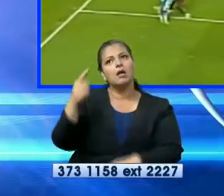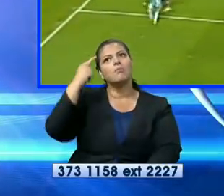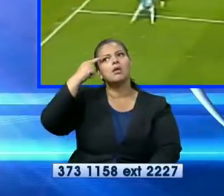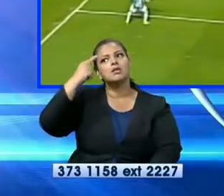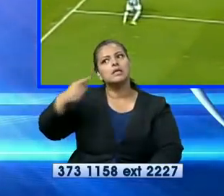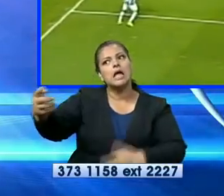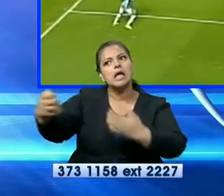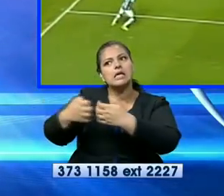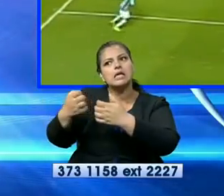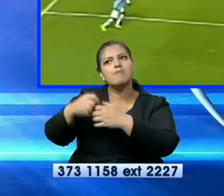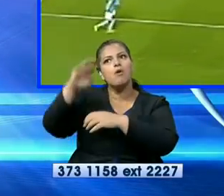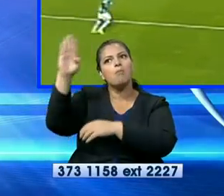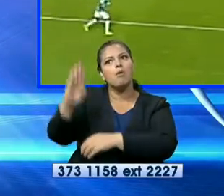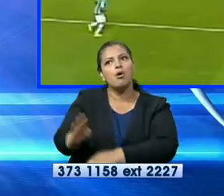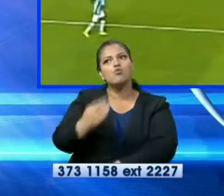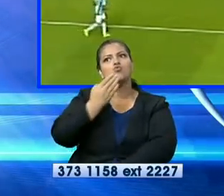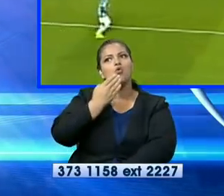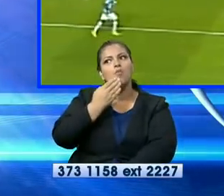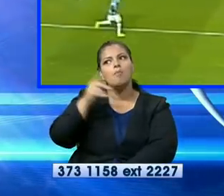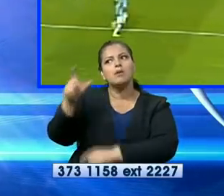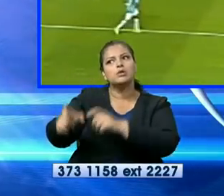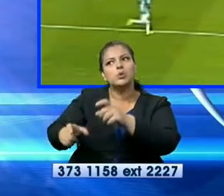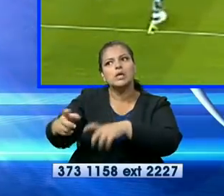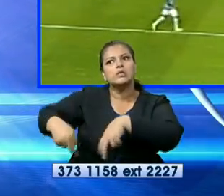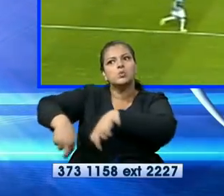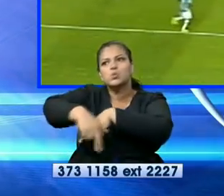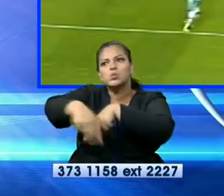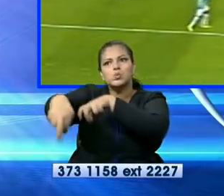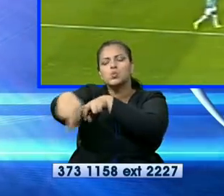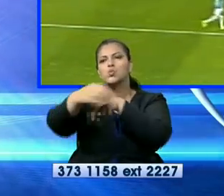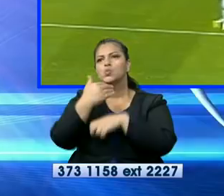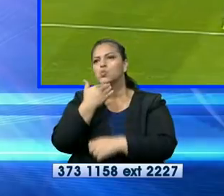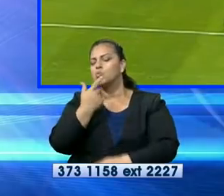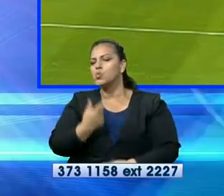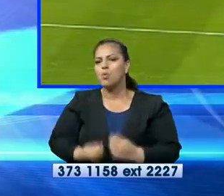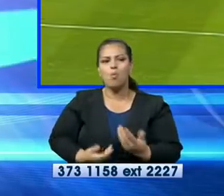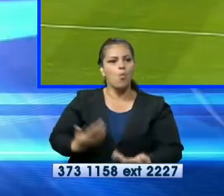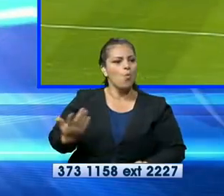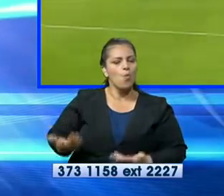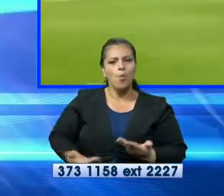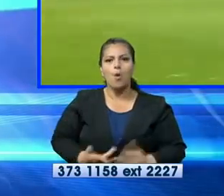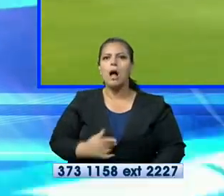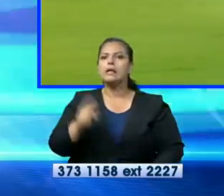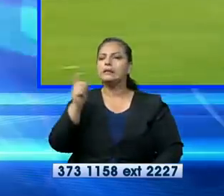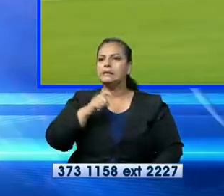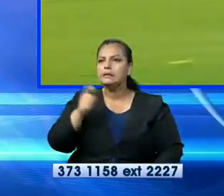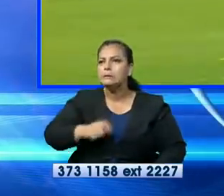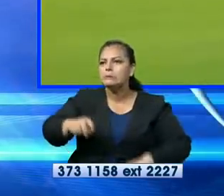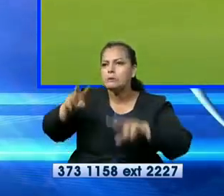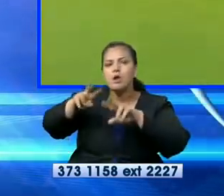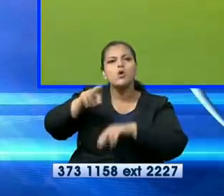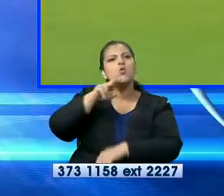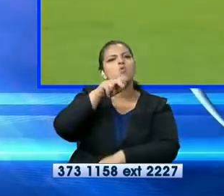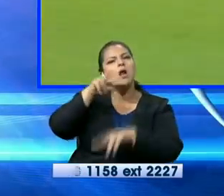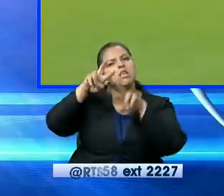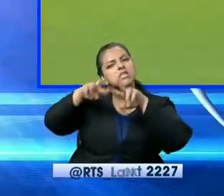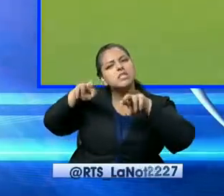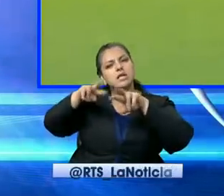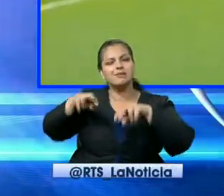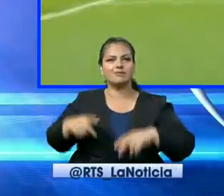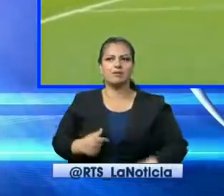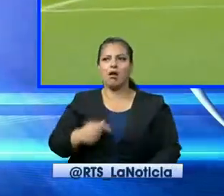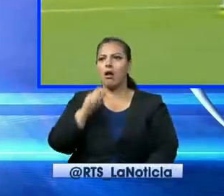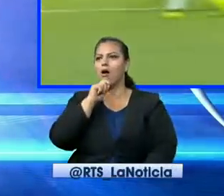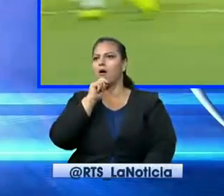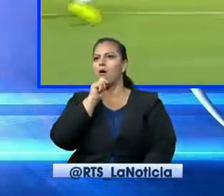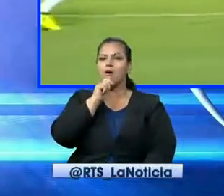jamás le leyó el partido el entrenador de brasil mientras el entreno brasilia le leyó bien el partido del de